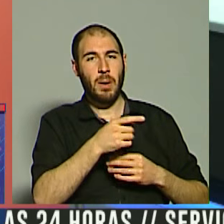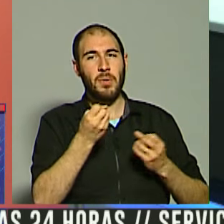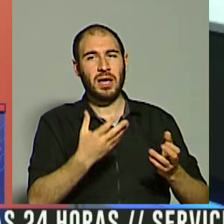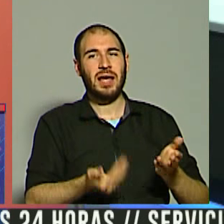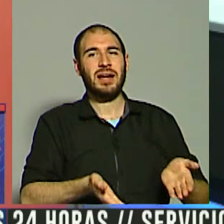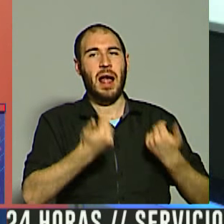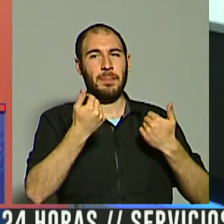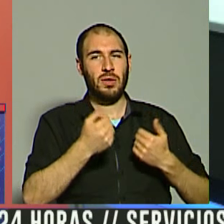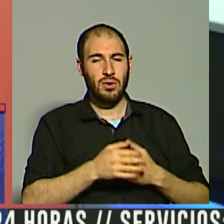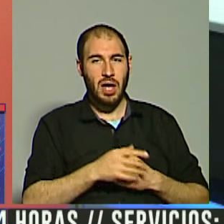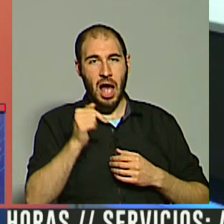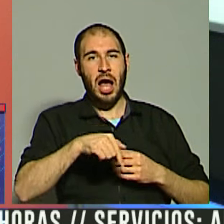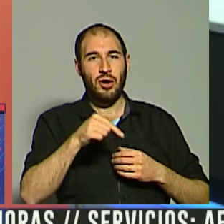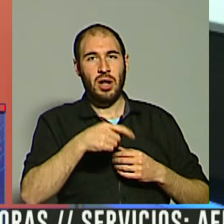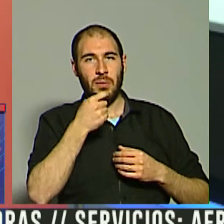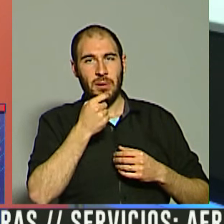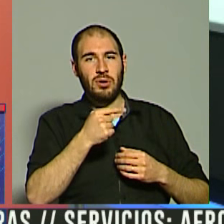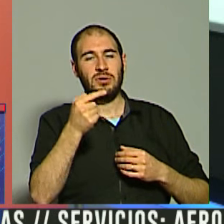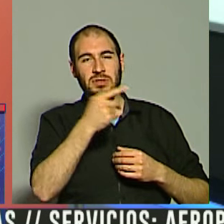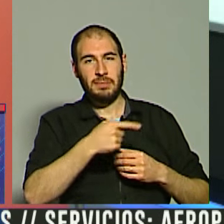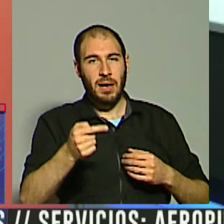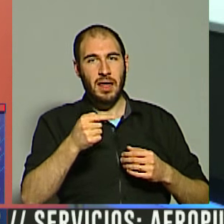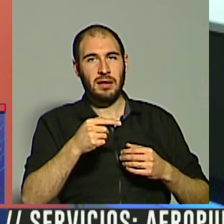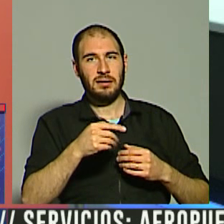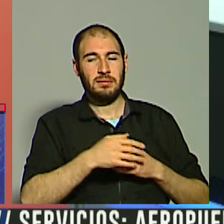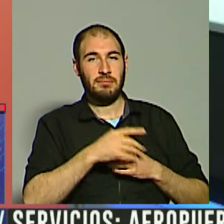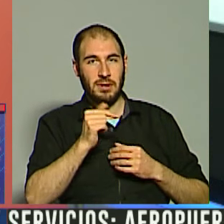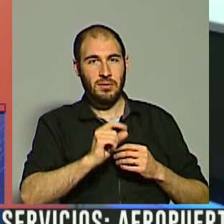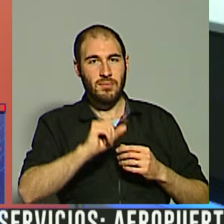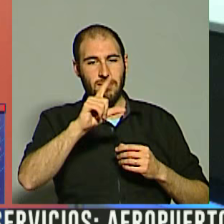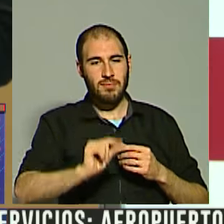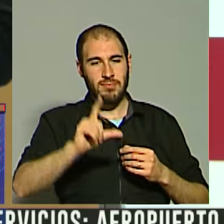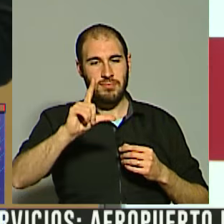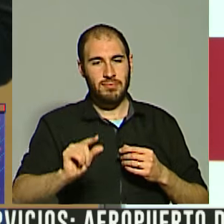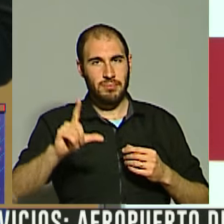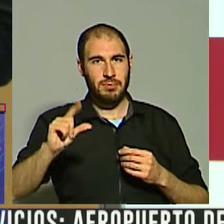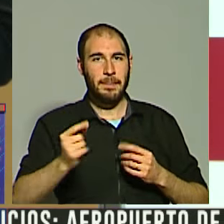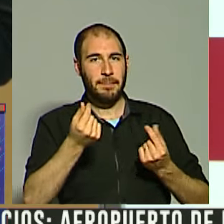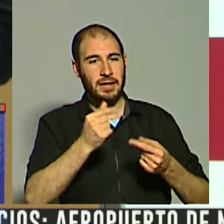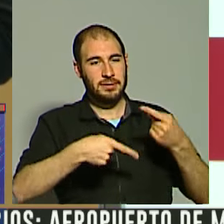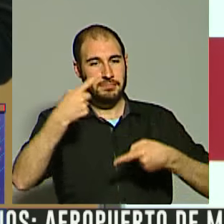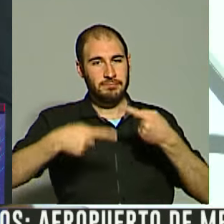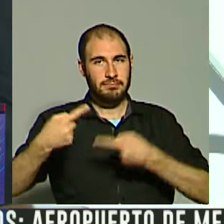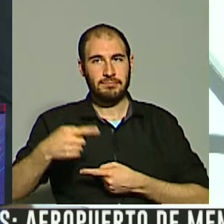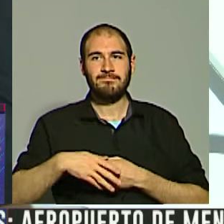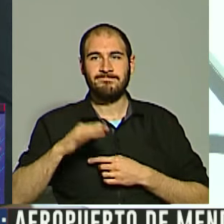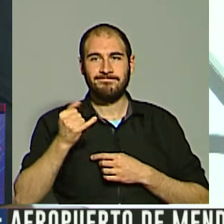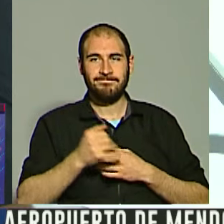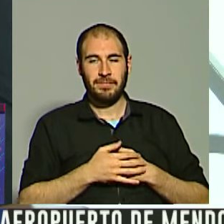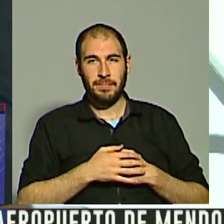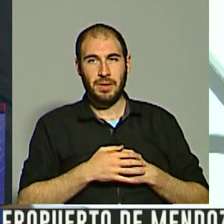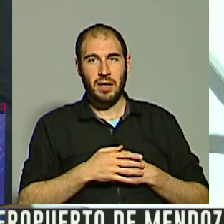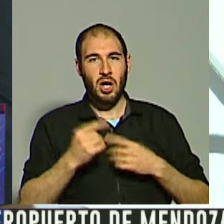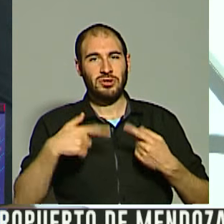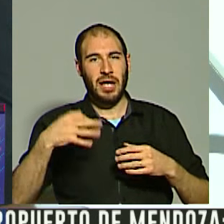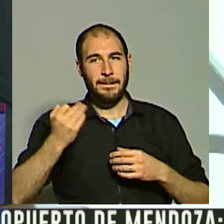forma tan drástica ahora, digamos, con un par de semanas, teniendo en cuenta que esto va subiendo y bajando y alterando, digamos, los precios, por ejemplo? Sí, se da una